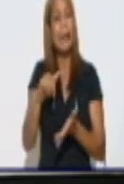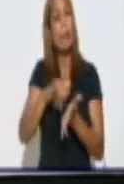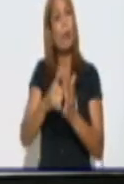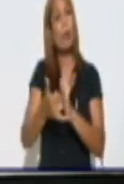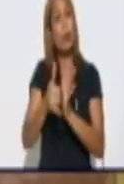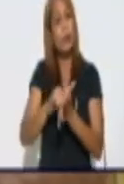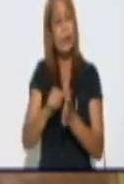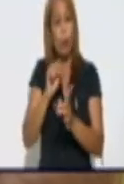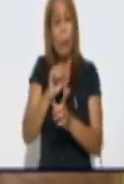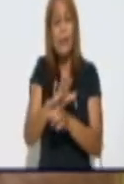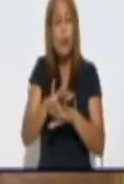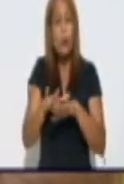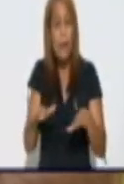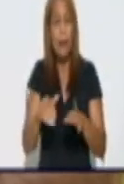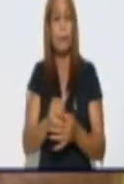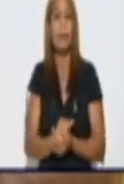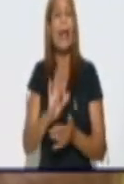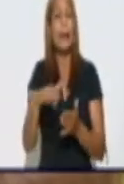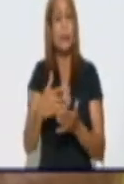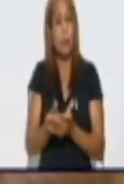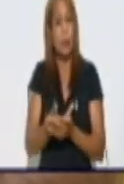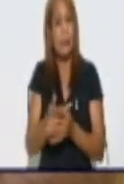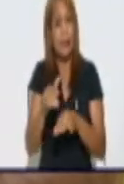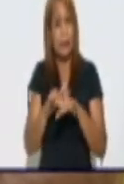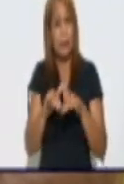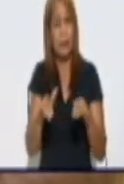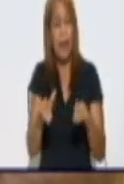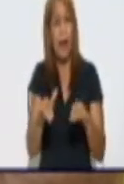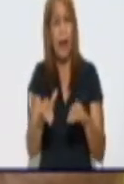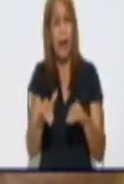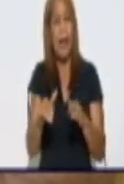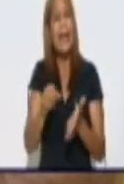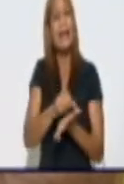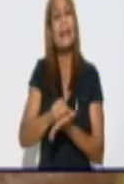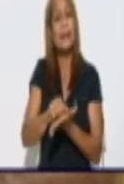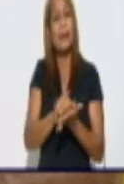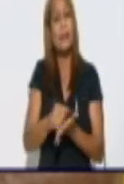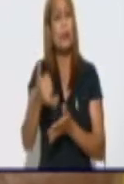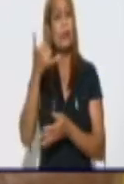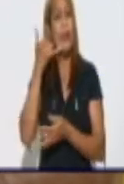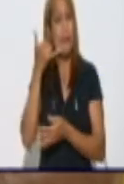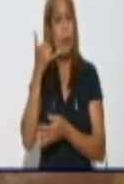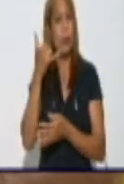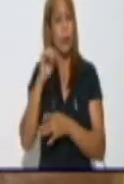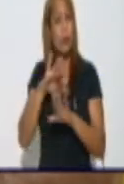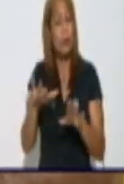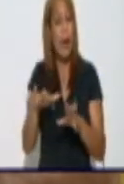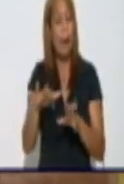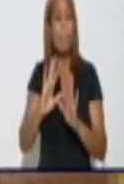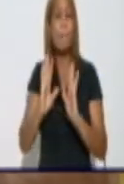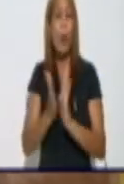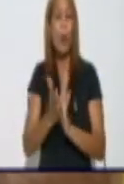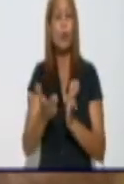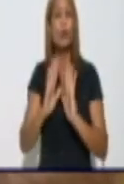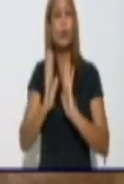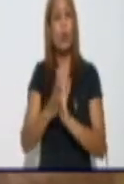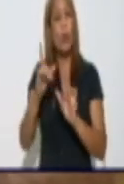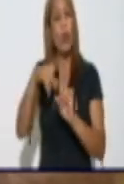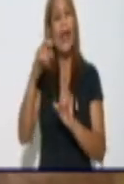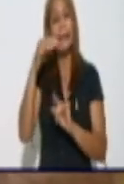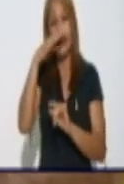empresa ha estado ya incursionando en el comercio electrónico a través de la plataforma En Zona, donde hoy ya